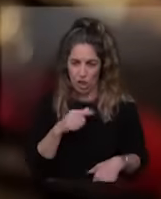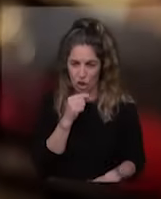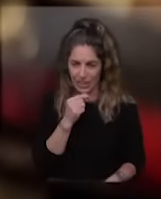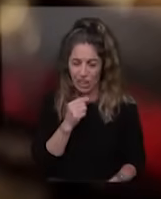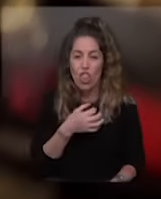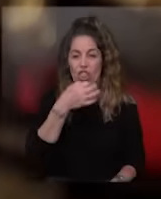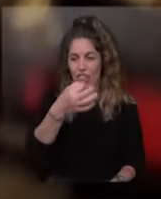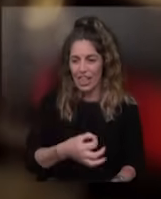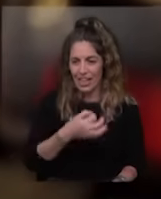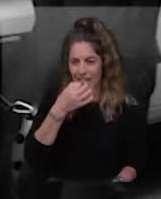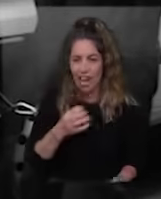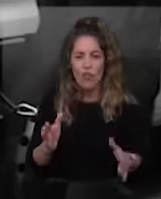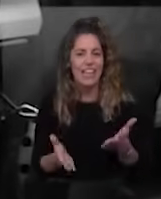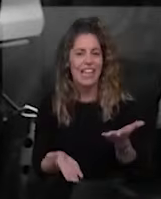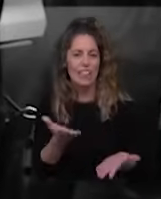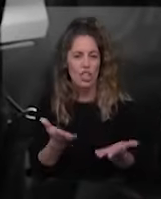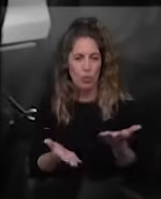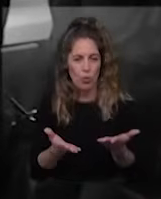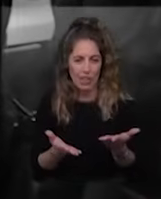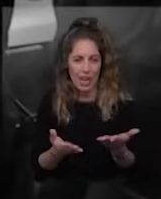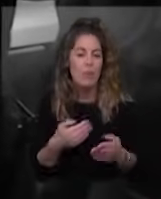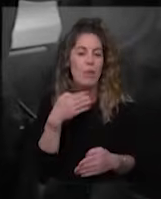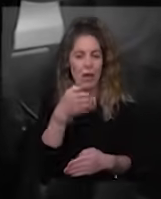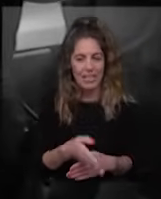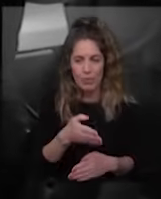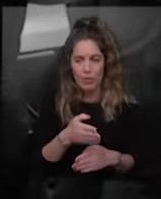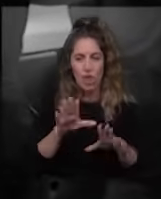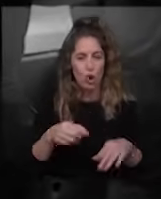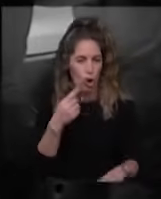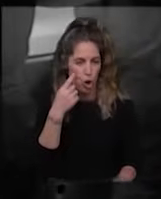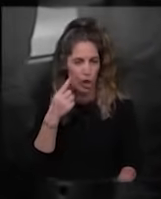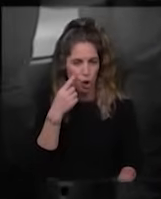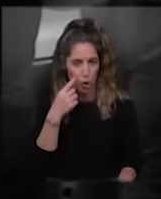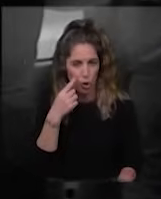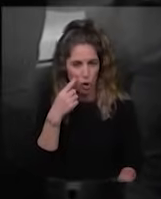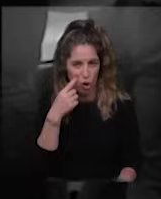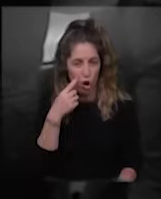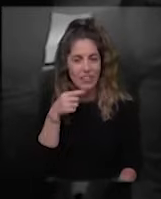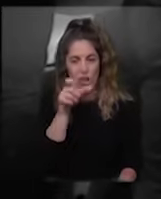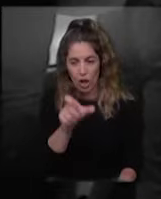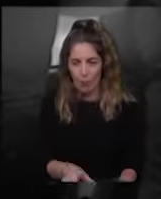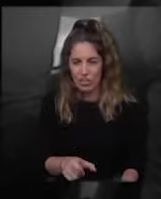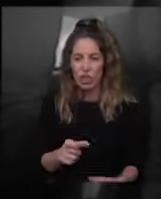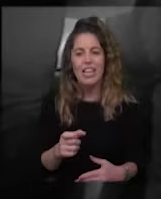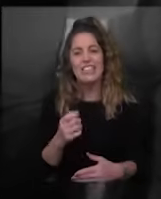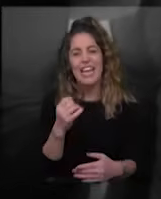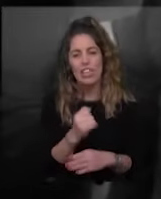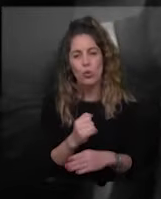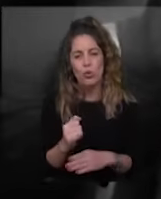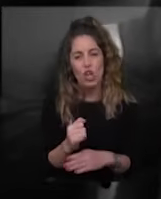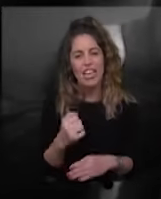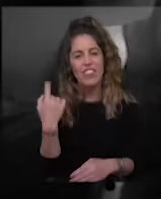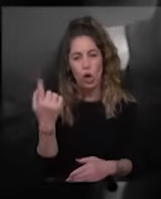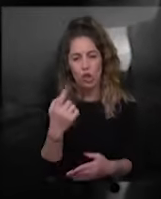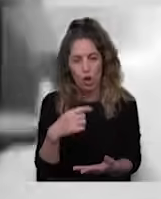declaro ante el tribunal del pueblo mi participación y todo lo que conozco acerca la penetración de agentes y organismos extranjeros en la fuerzas